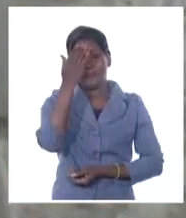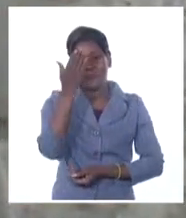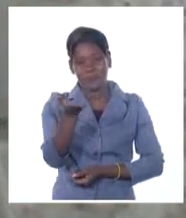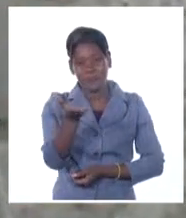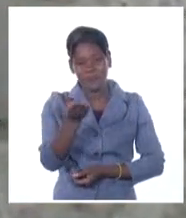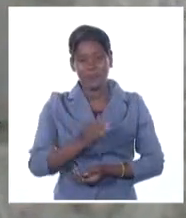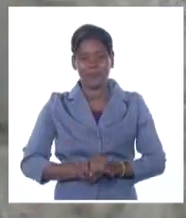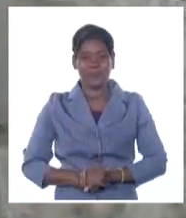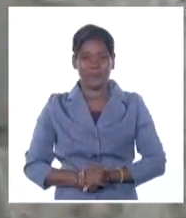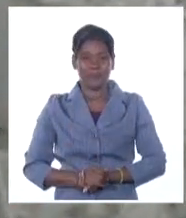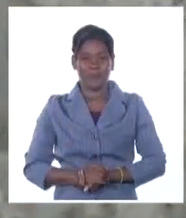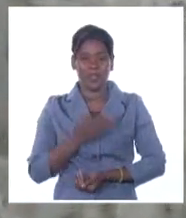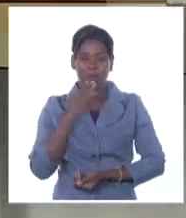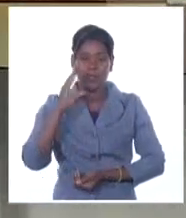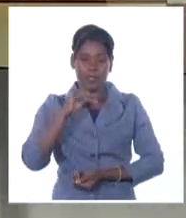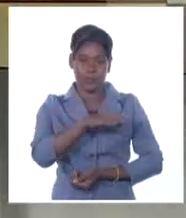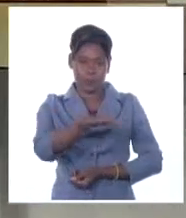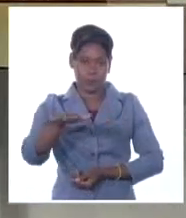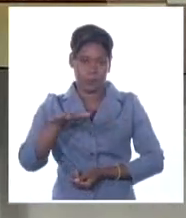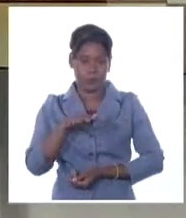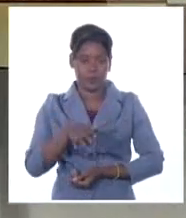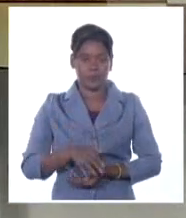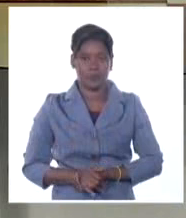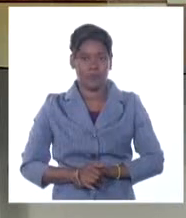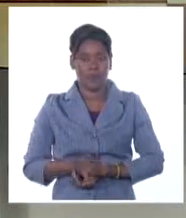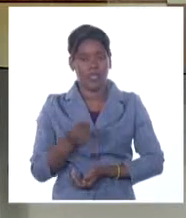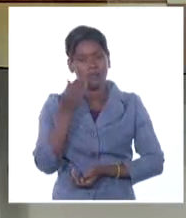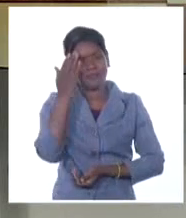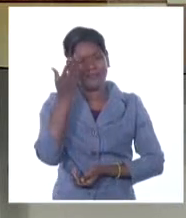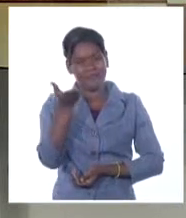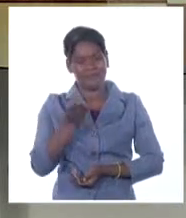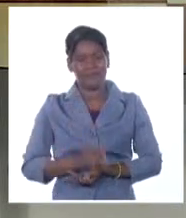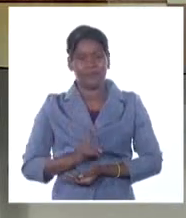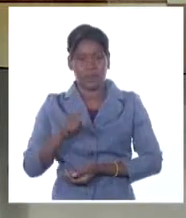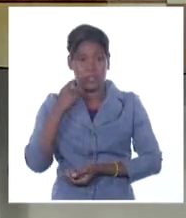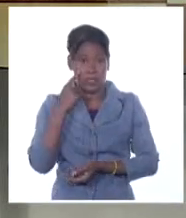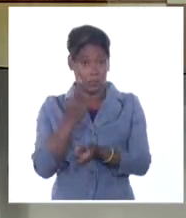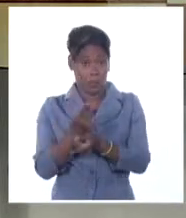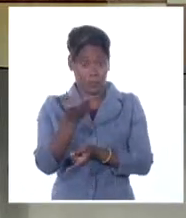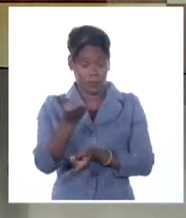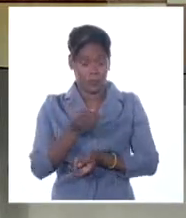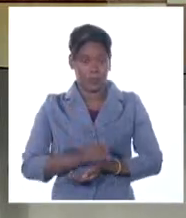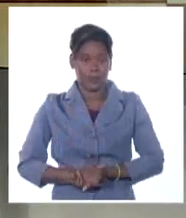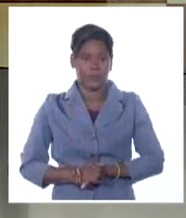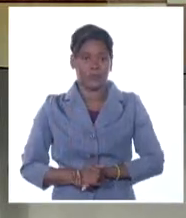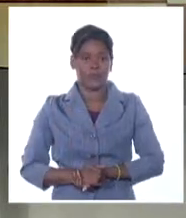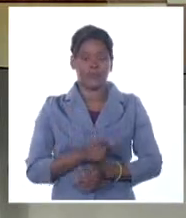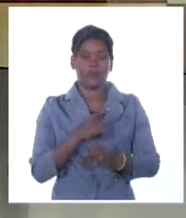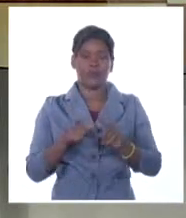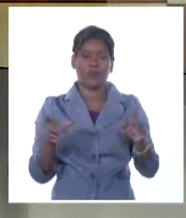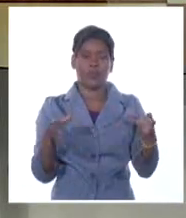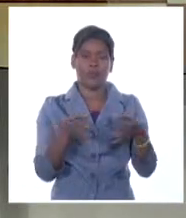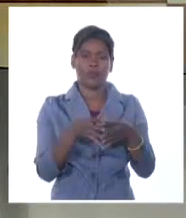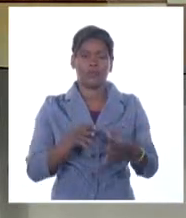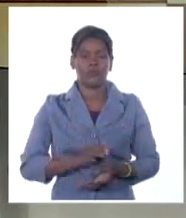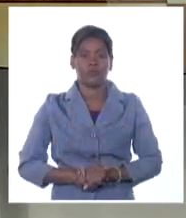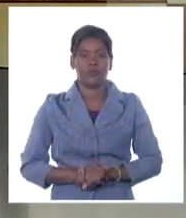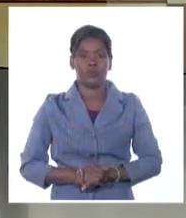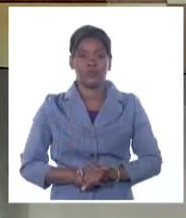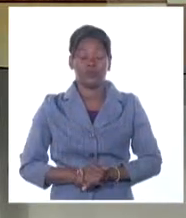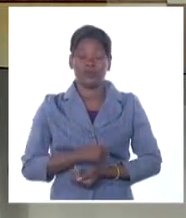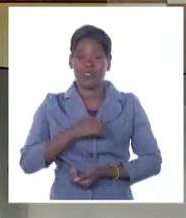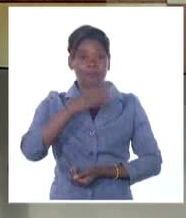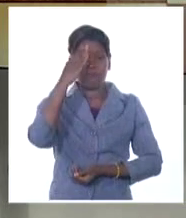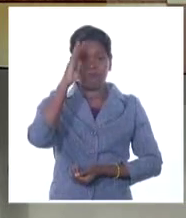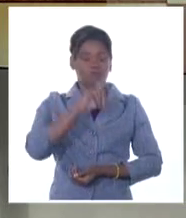la oportunidad. Buenas noches, Pavel. Gracias, Luis. Te esperamos mañana. Por otra parte, los cubanos se fueron hoy sin victorias en el